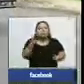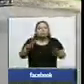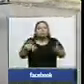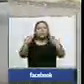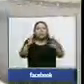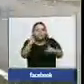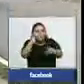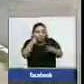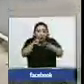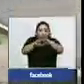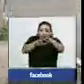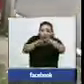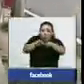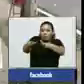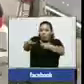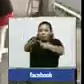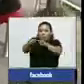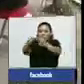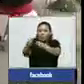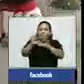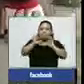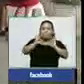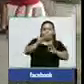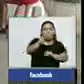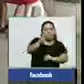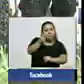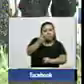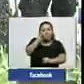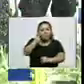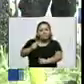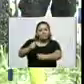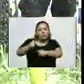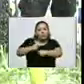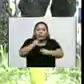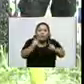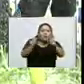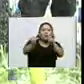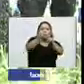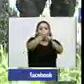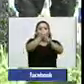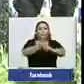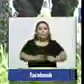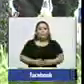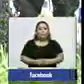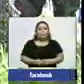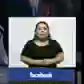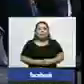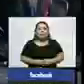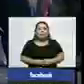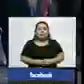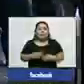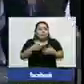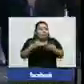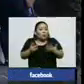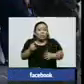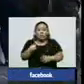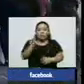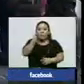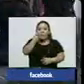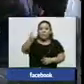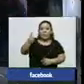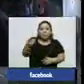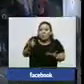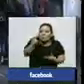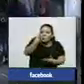Recuperar territorios dominados por grupos delincuenciales es uno de los objetivos. El simple hecho de ver a las